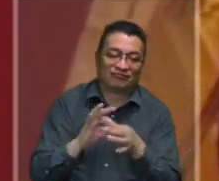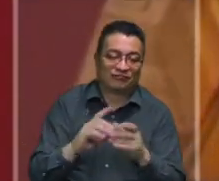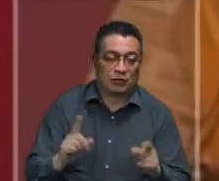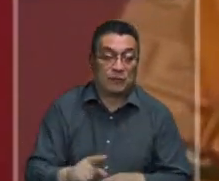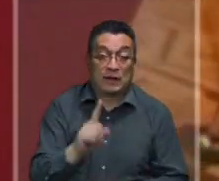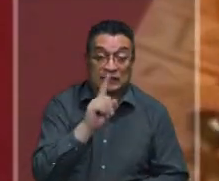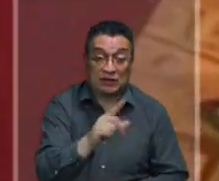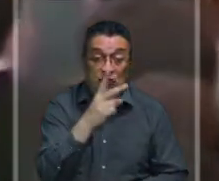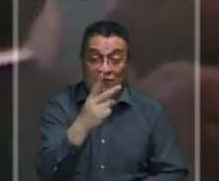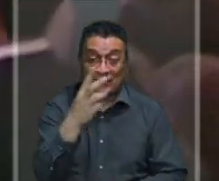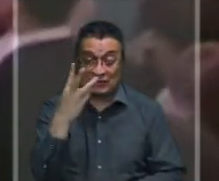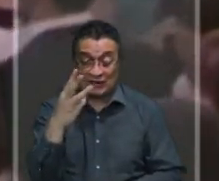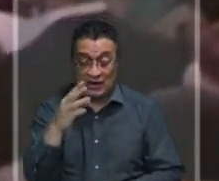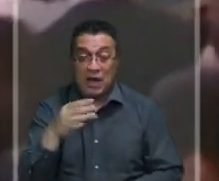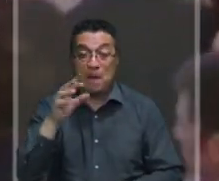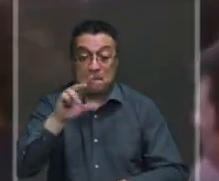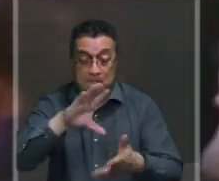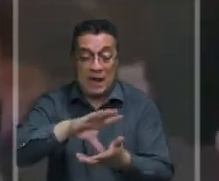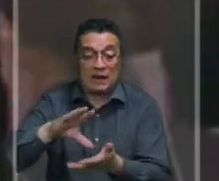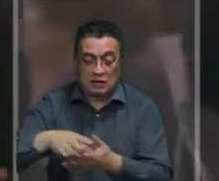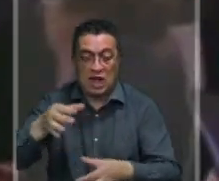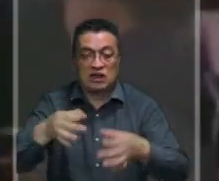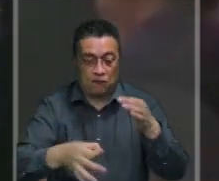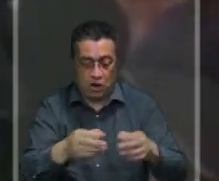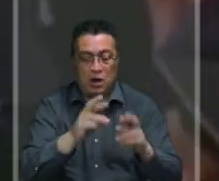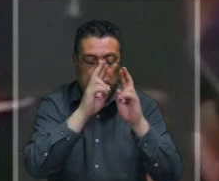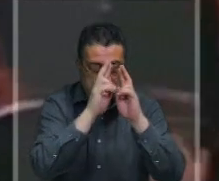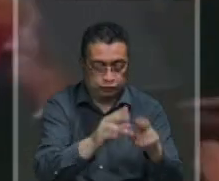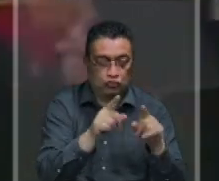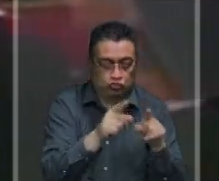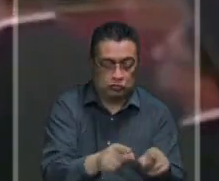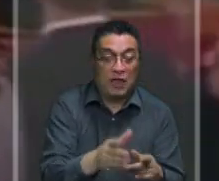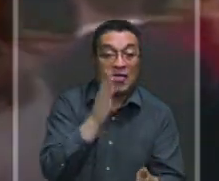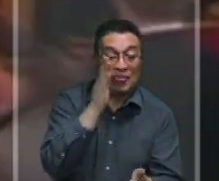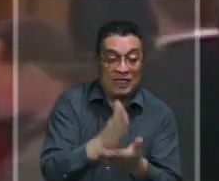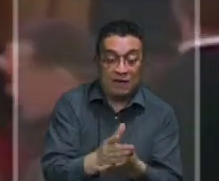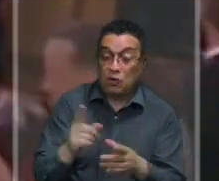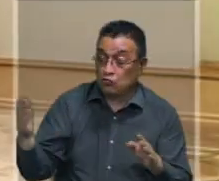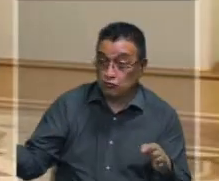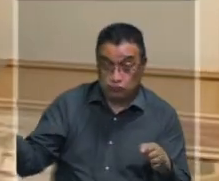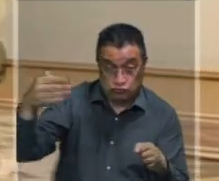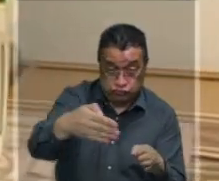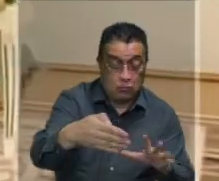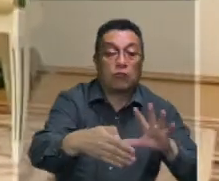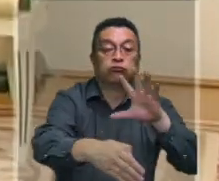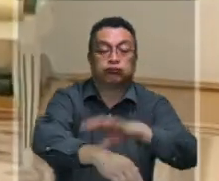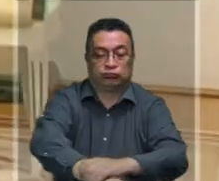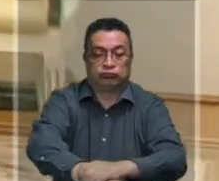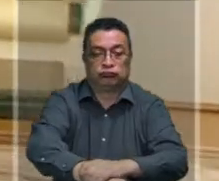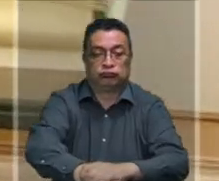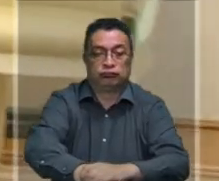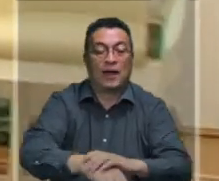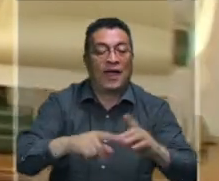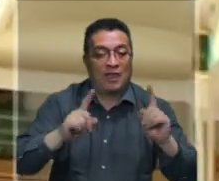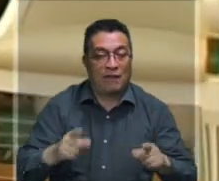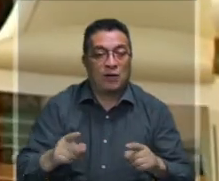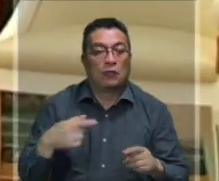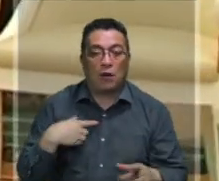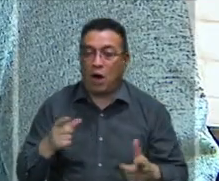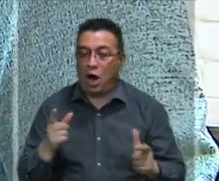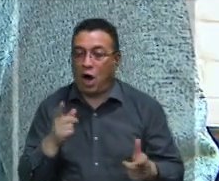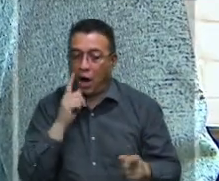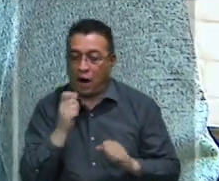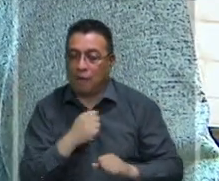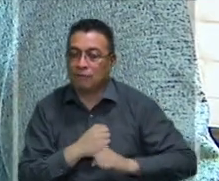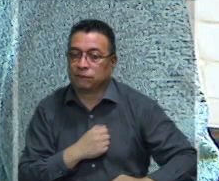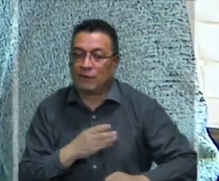123 países reconocen al tribunal y deberían ejecutar el arresto en caso que Putin viajara a su territorio. Es poco probable que se arriesgue,